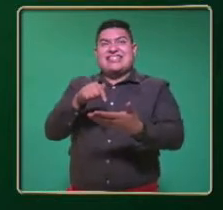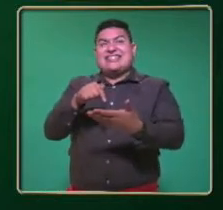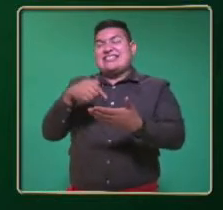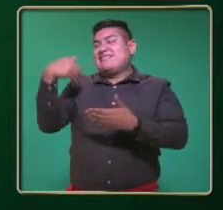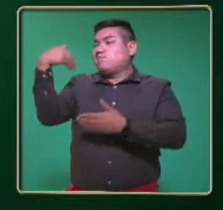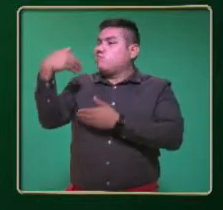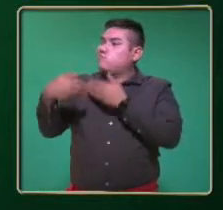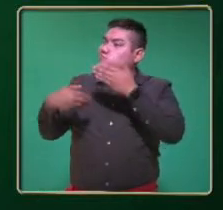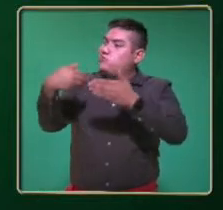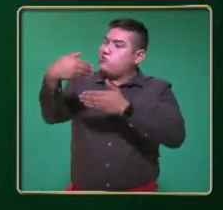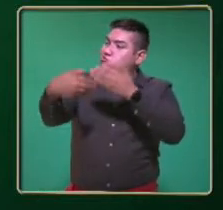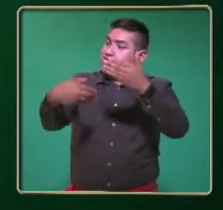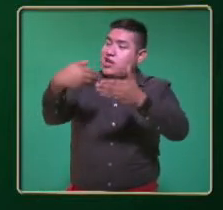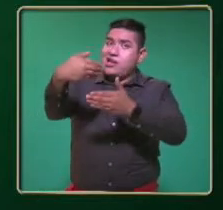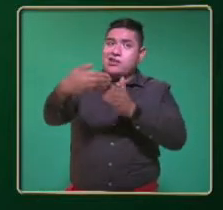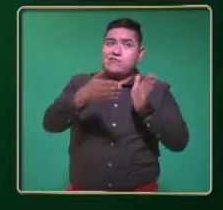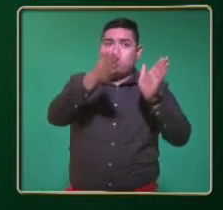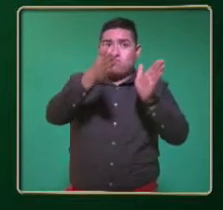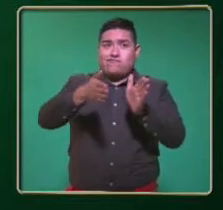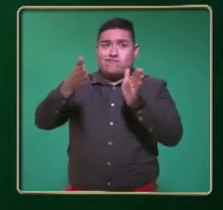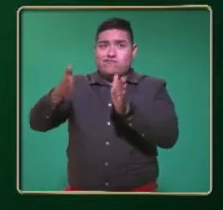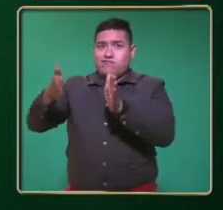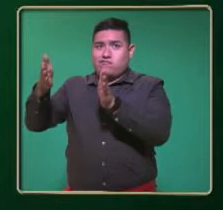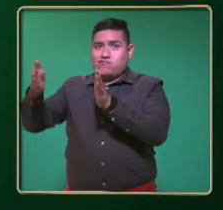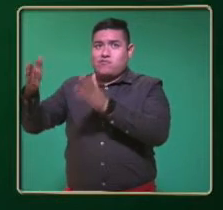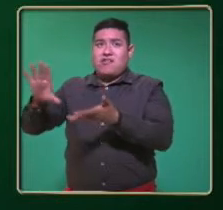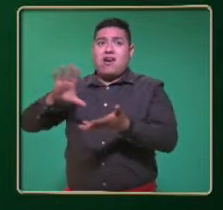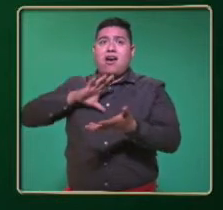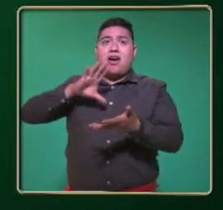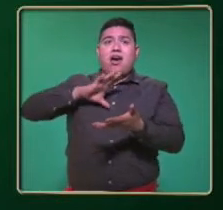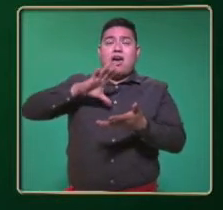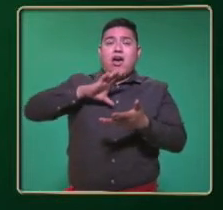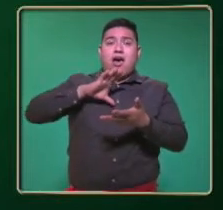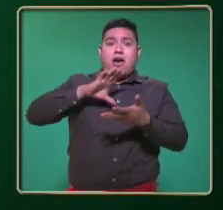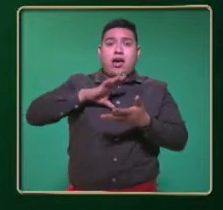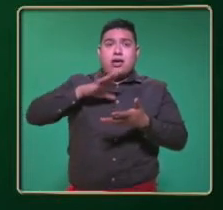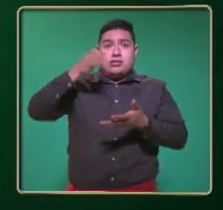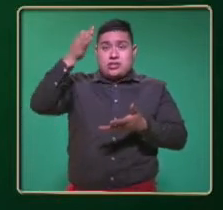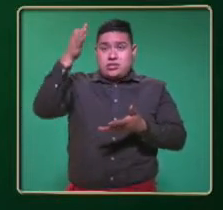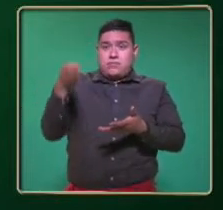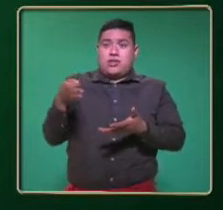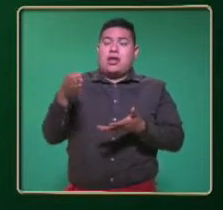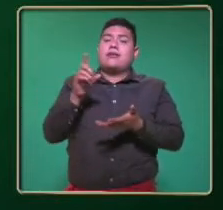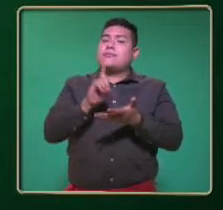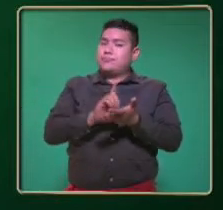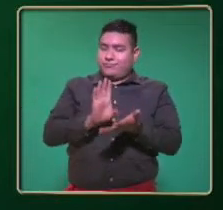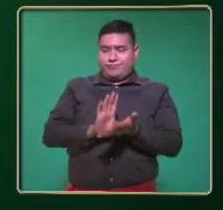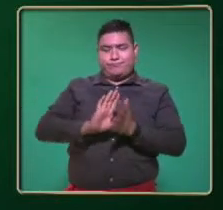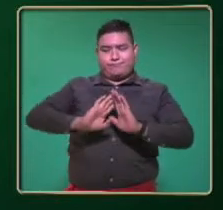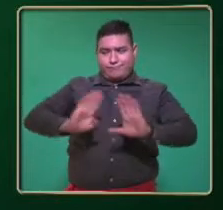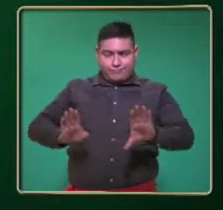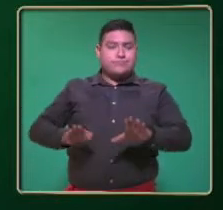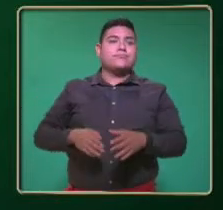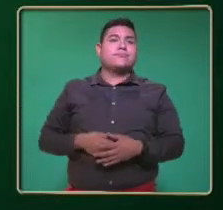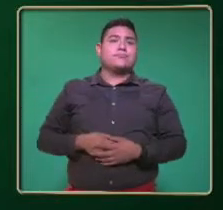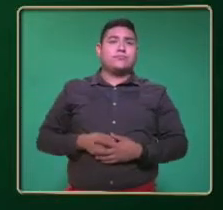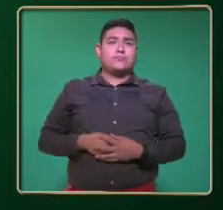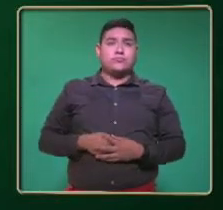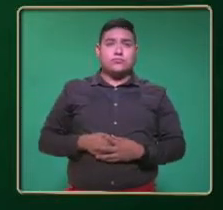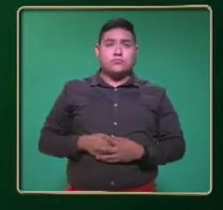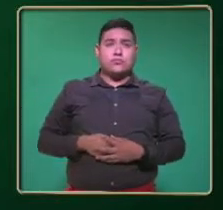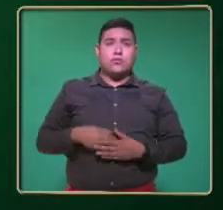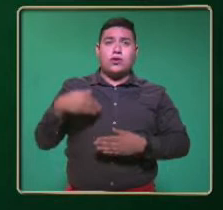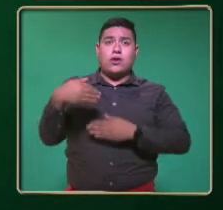proceso dividido en varias fases hasta llegar a aceptar la discapacidad del hijo.